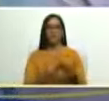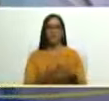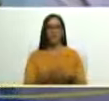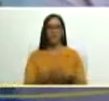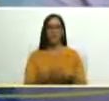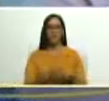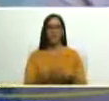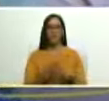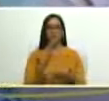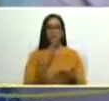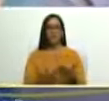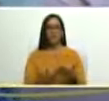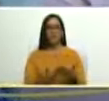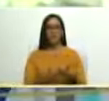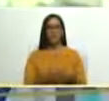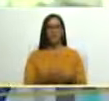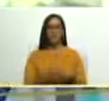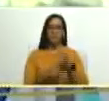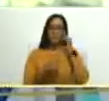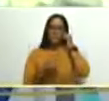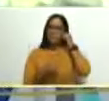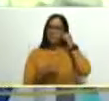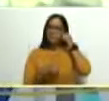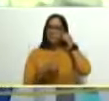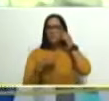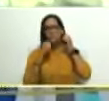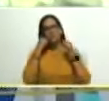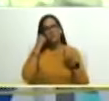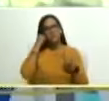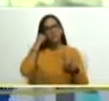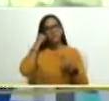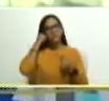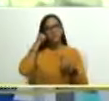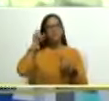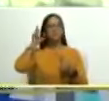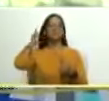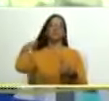Gracias, Yoconda, gracias. Igual quiero